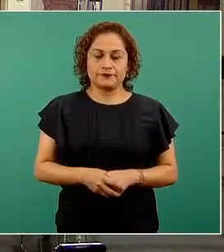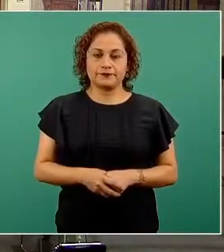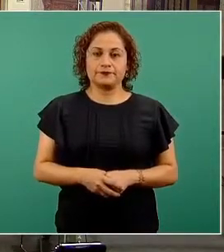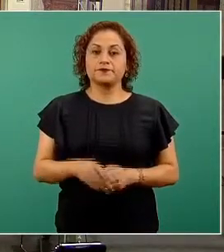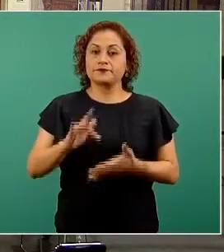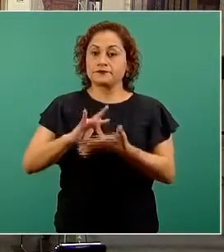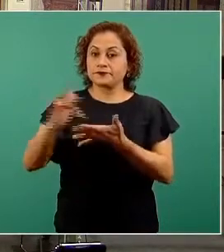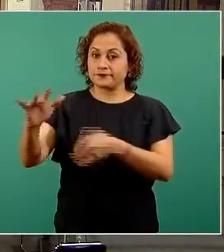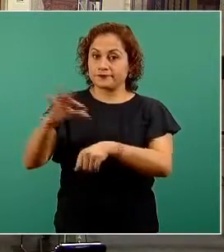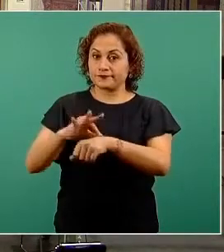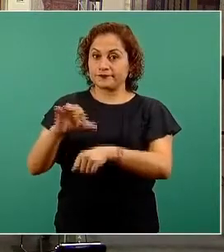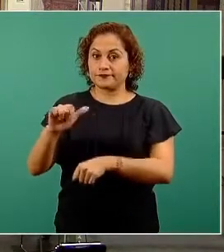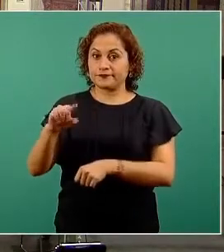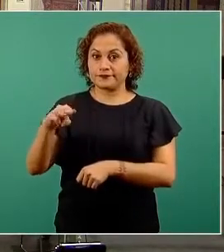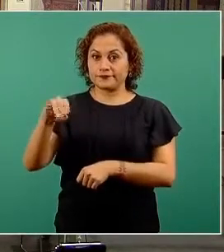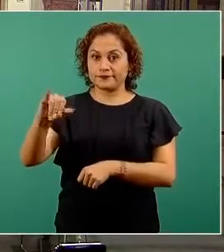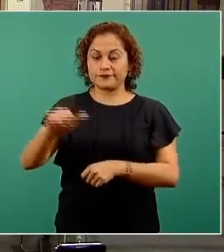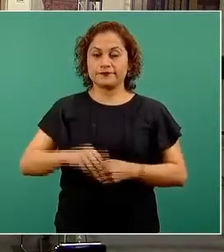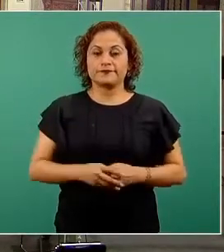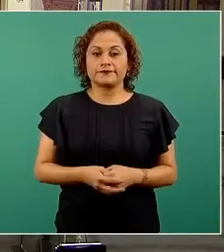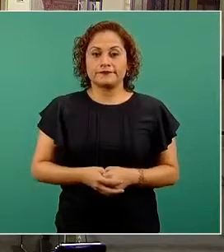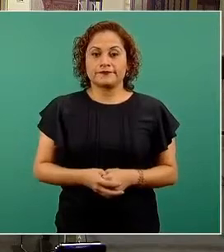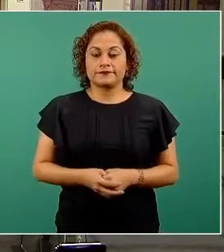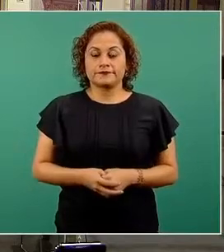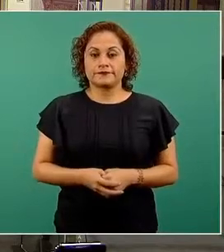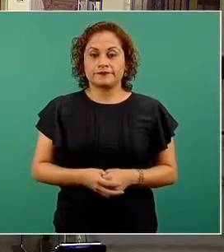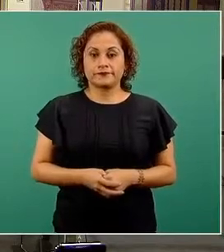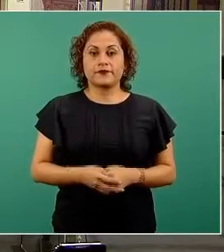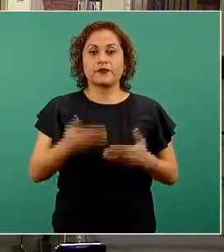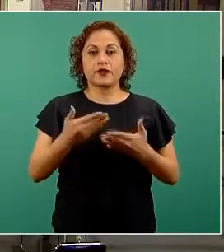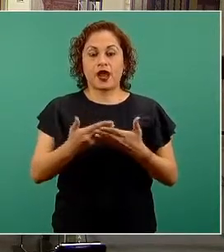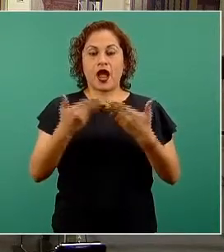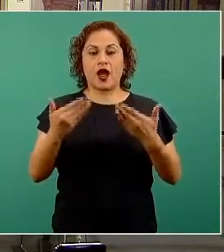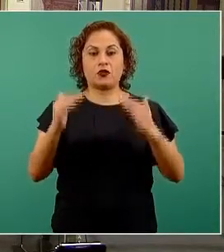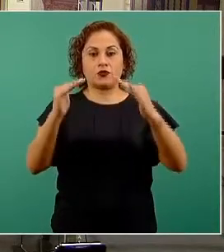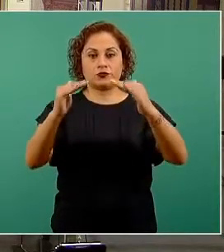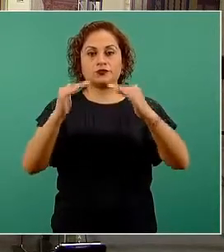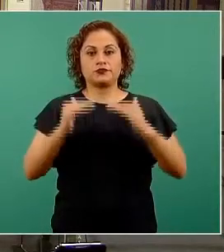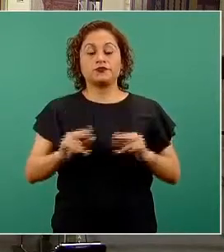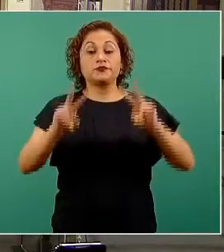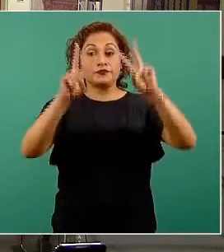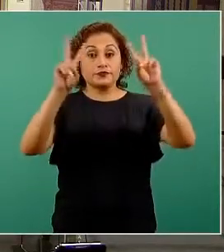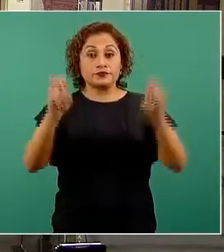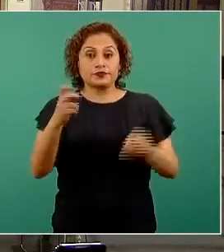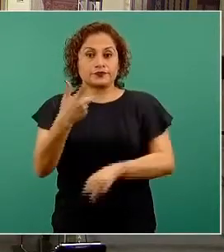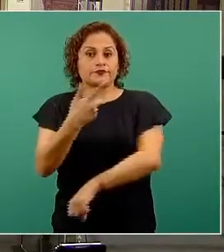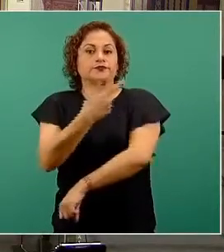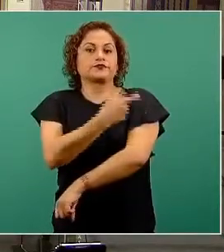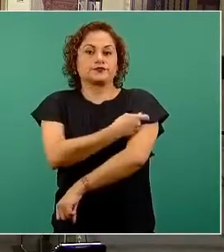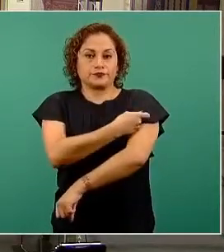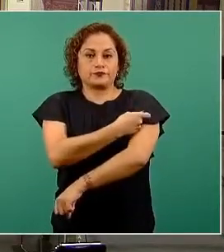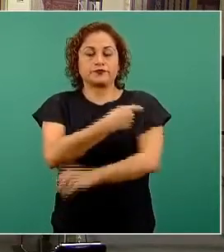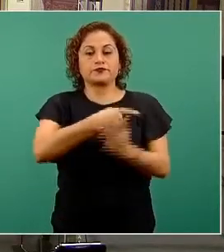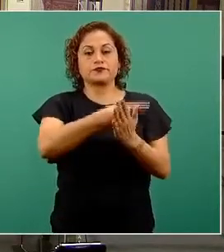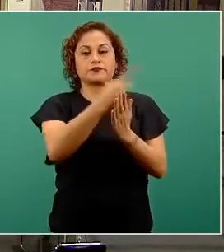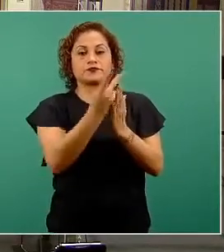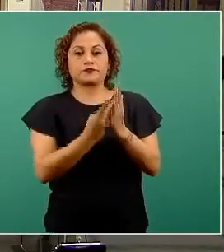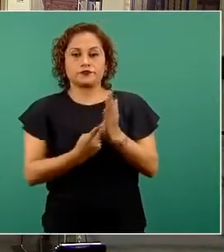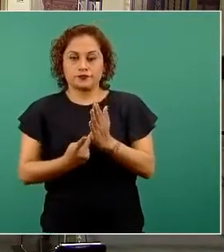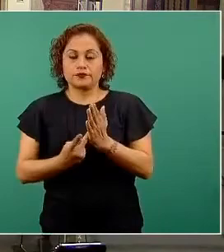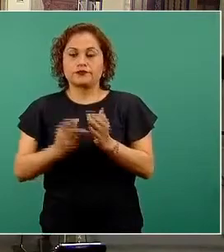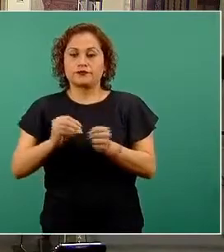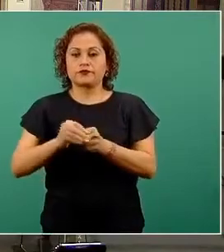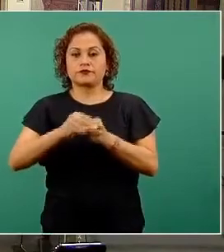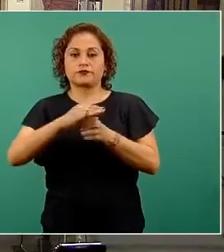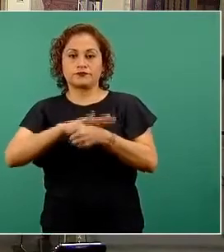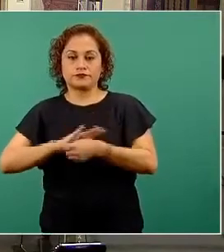Gracias, doctora Lumía. Vamos a hablar del programa de vacunación, la vacunación contra COVID, la vacunación contra el